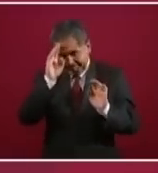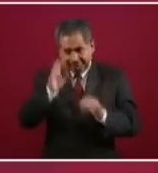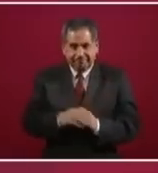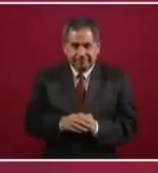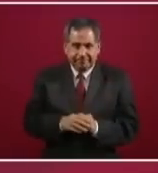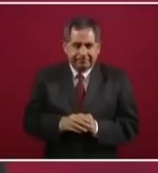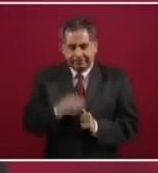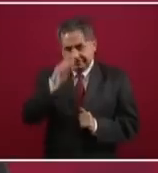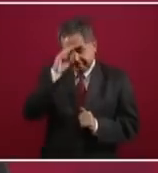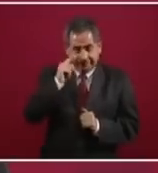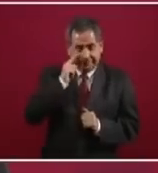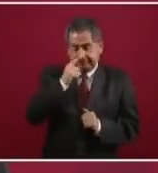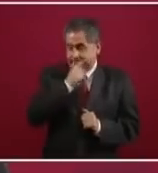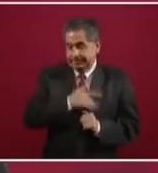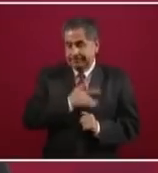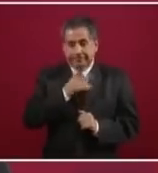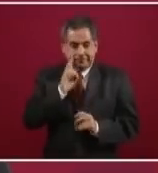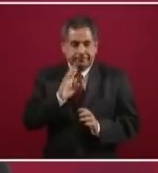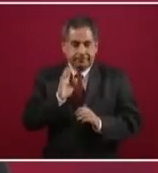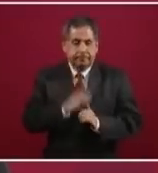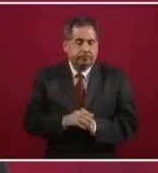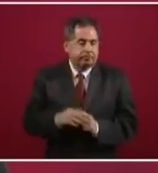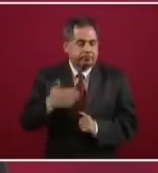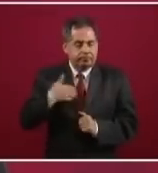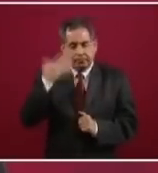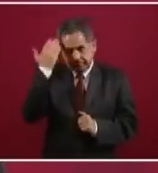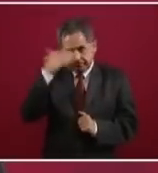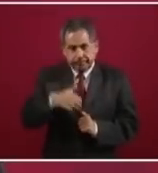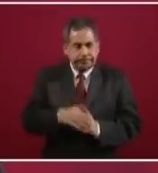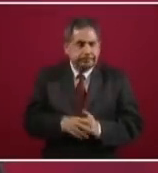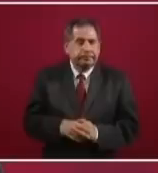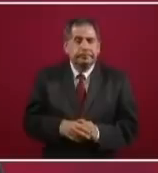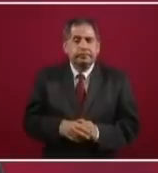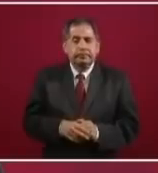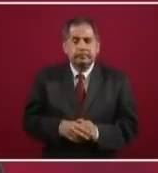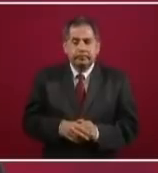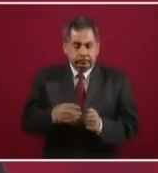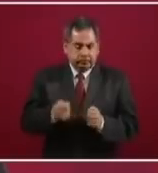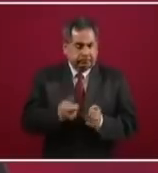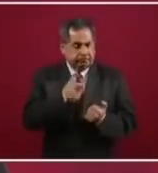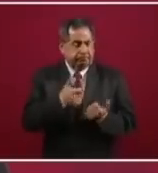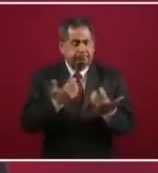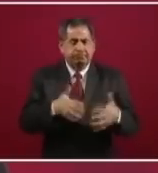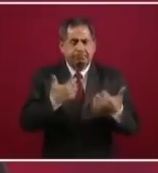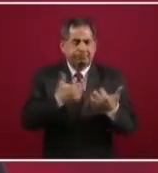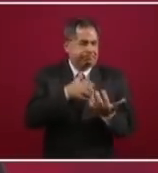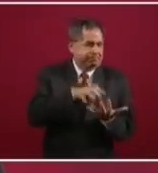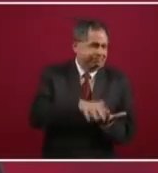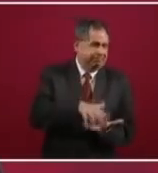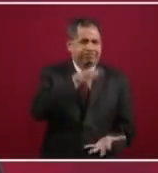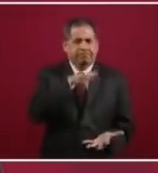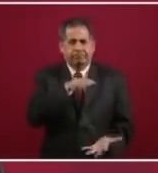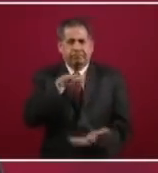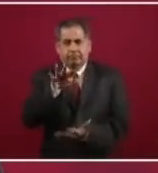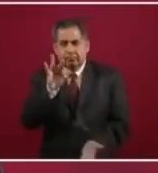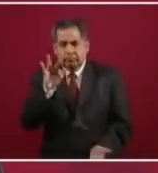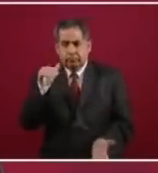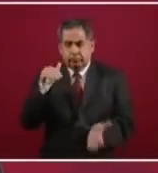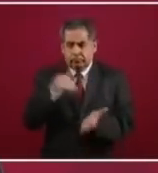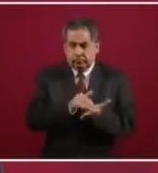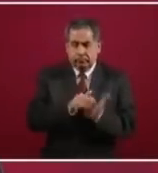Estoy en eso. Sí sé que el primer tiraje es de 40 mil,